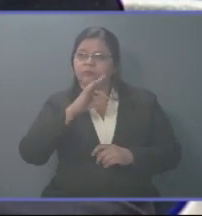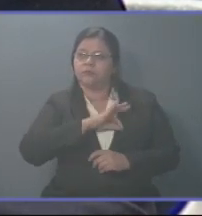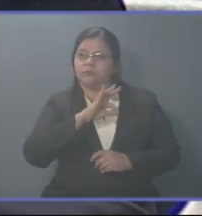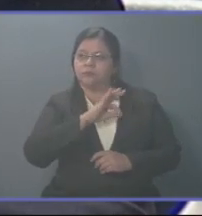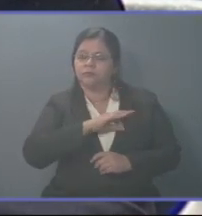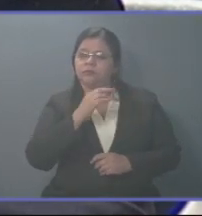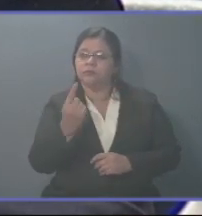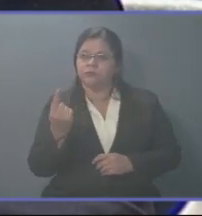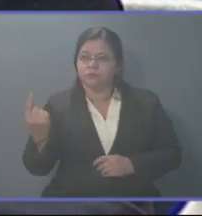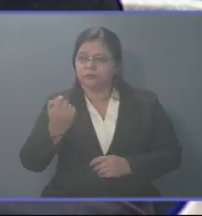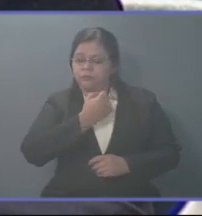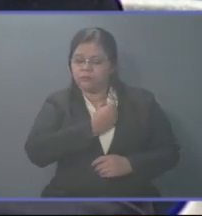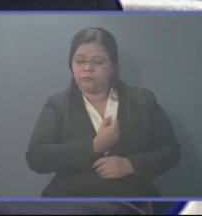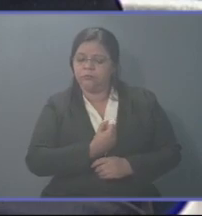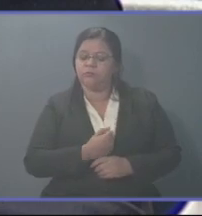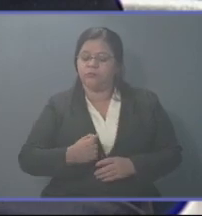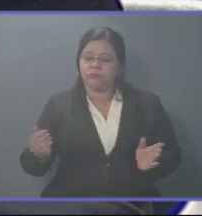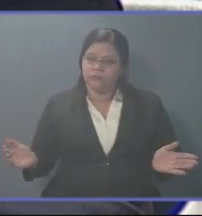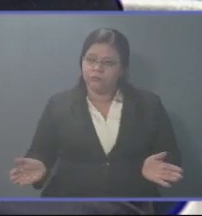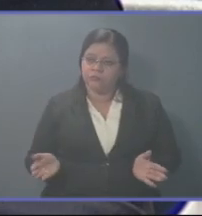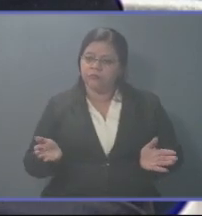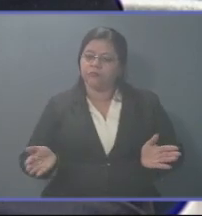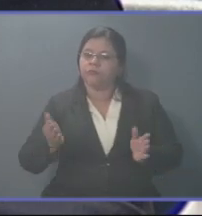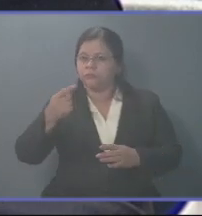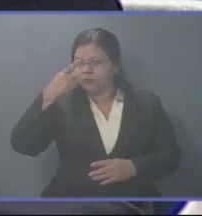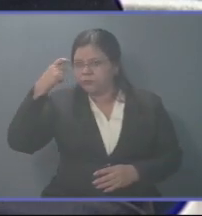víctimas para el fomento de la memoria histórica,